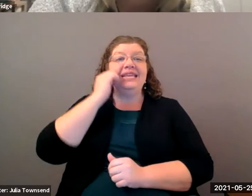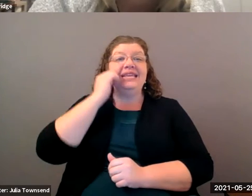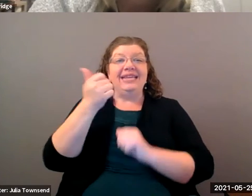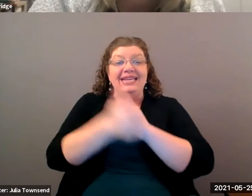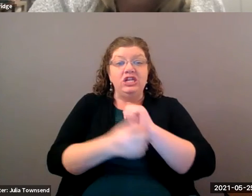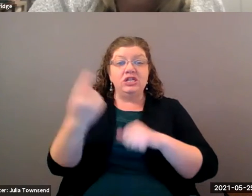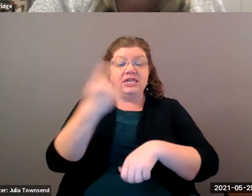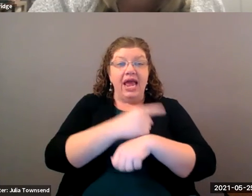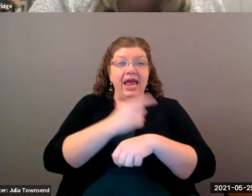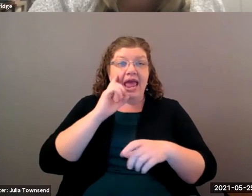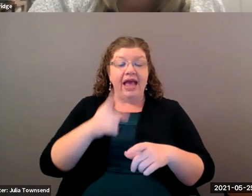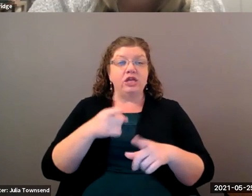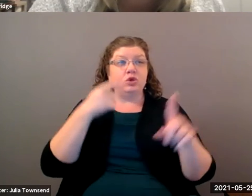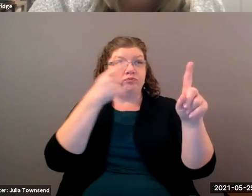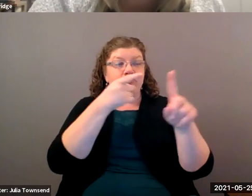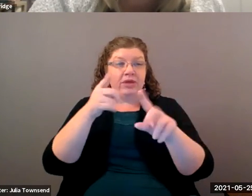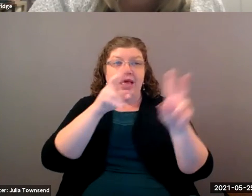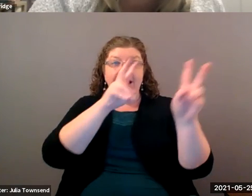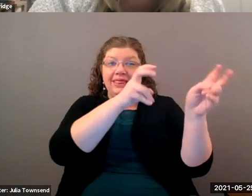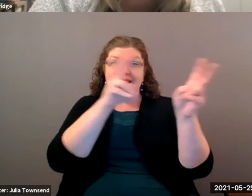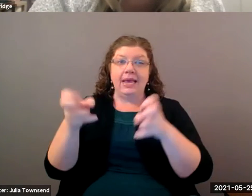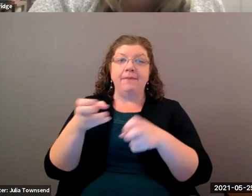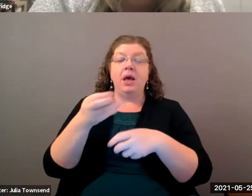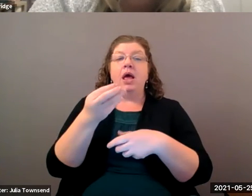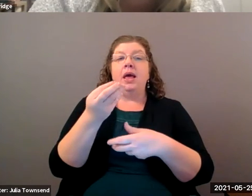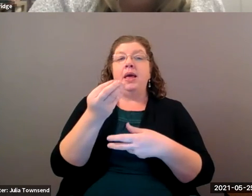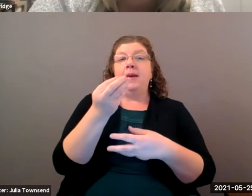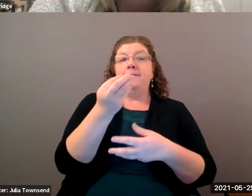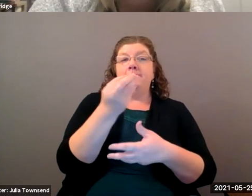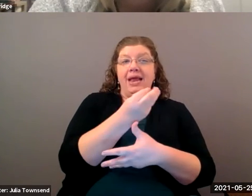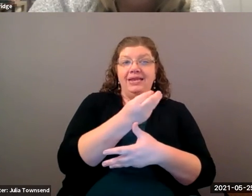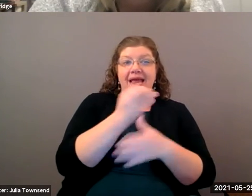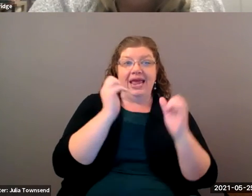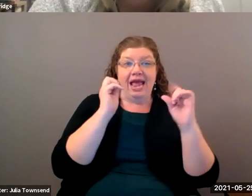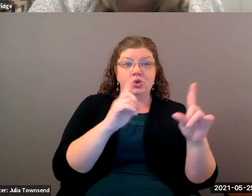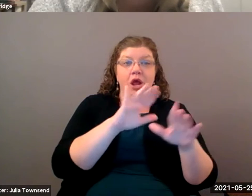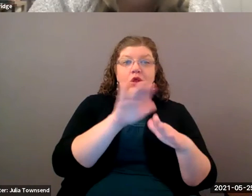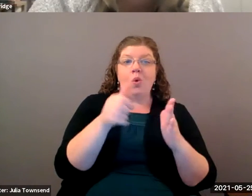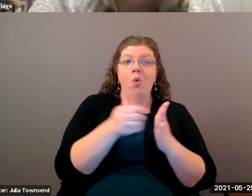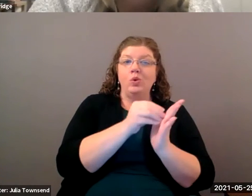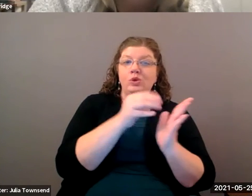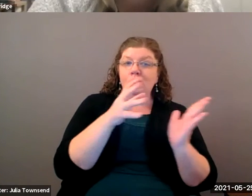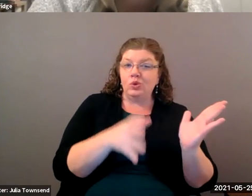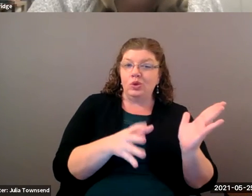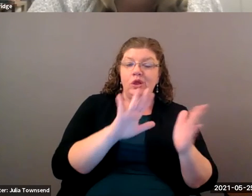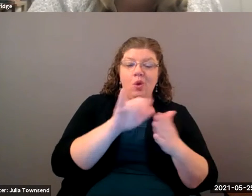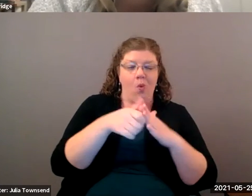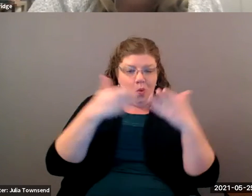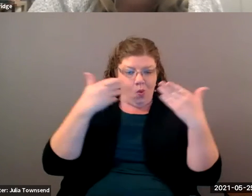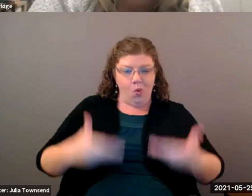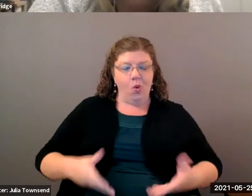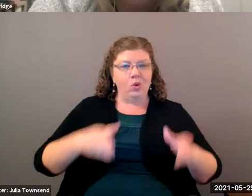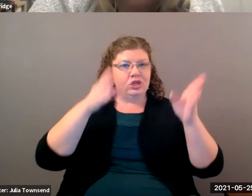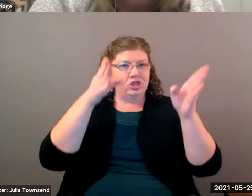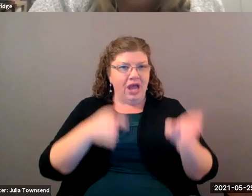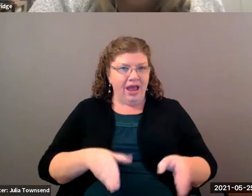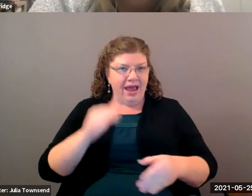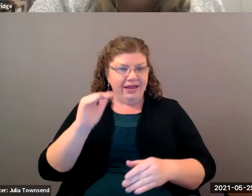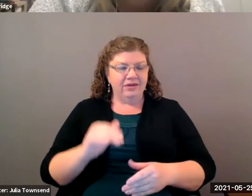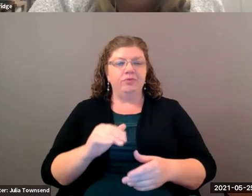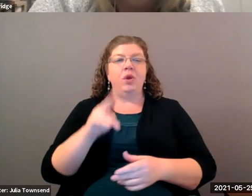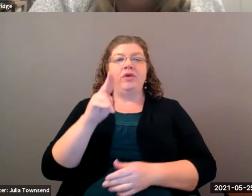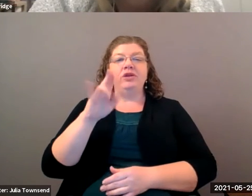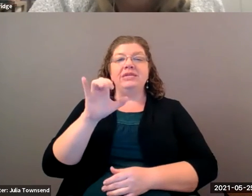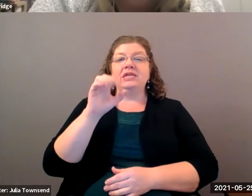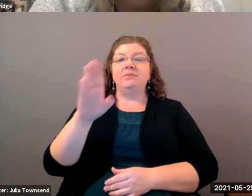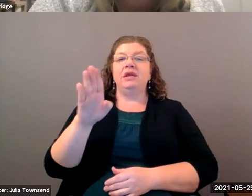un poco más precisa. El lunes vamos a estar hablando con, pues, cada